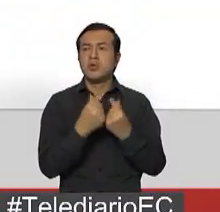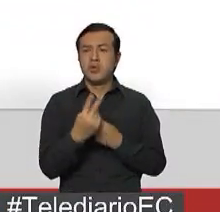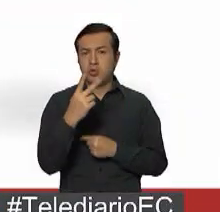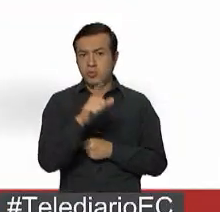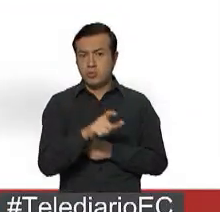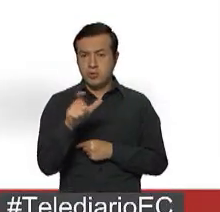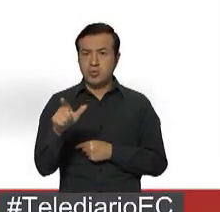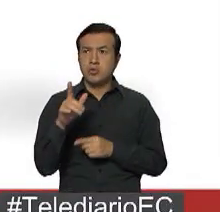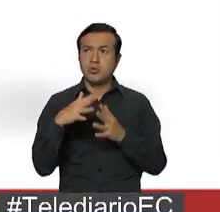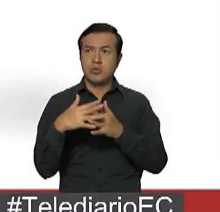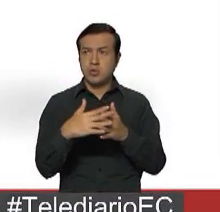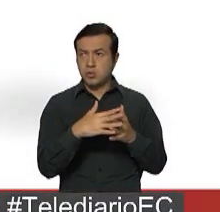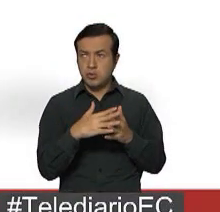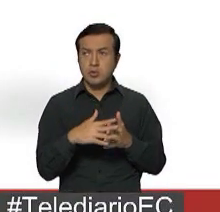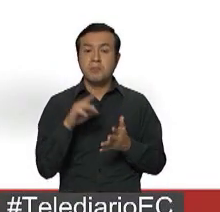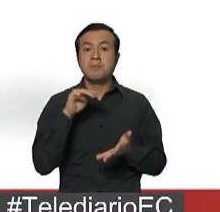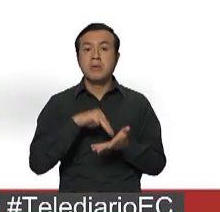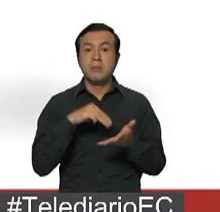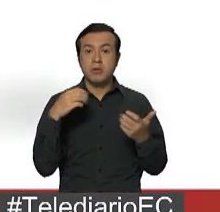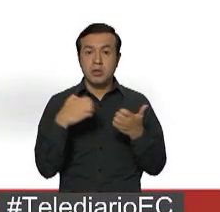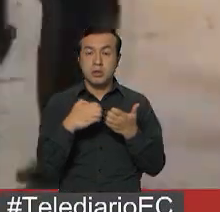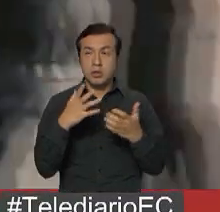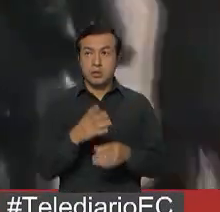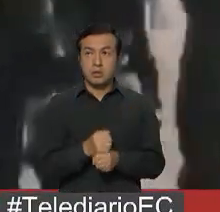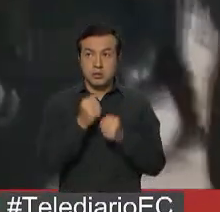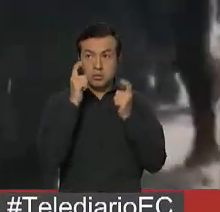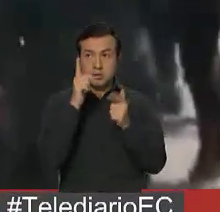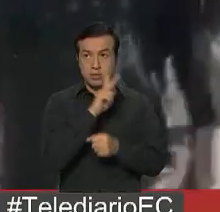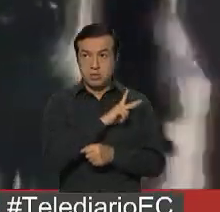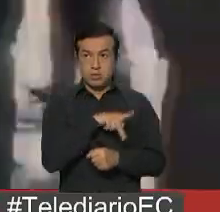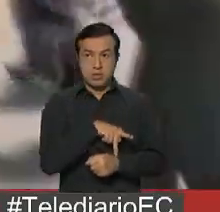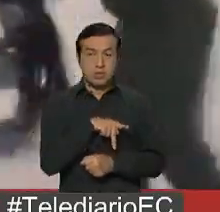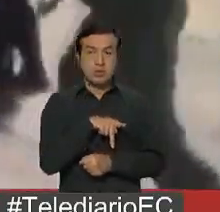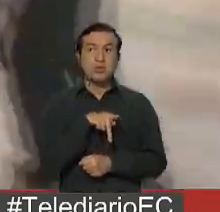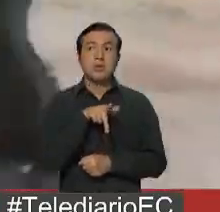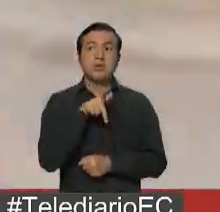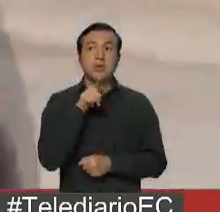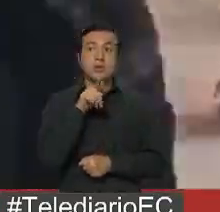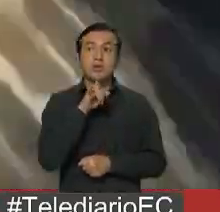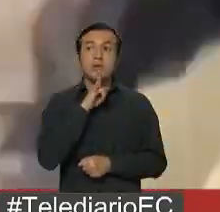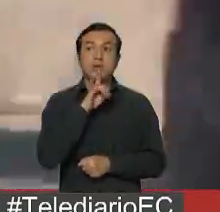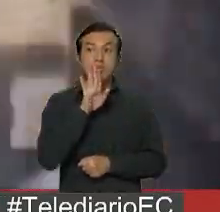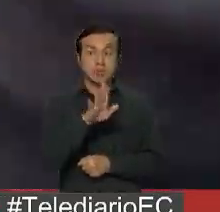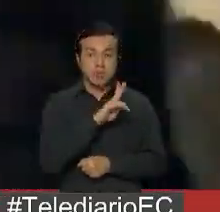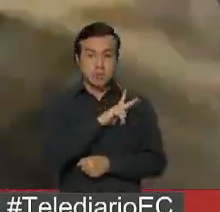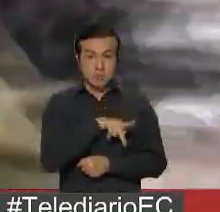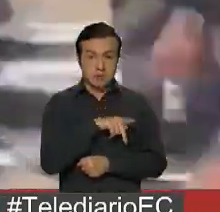ciudadanos estadounidenses miembros del equipo de seguridad personal del presidente de eeuu